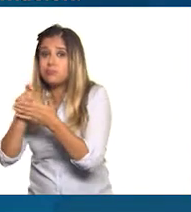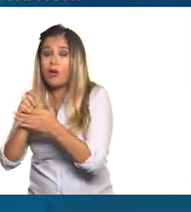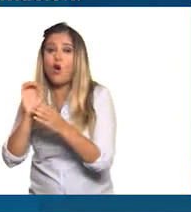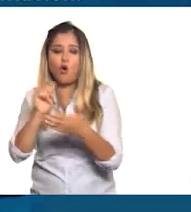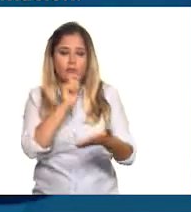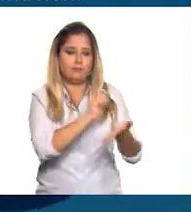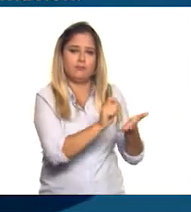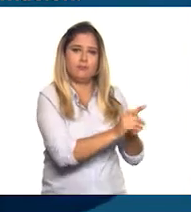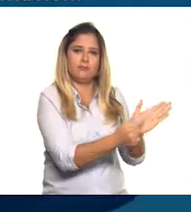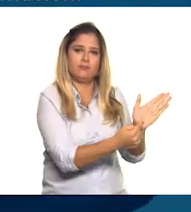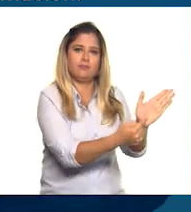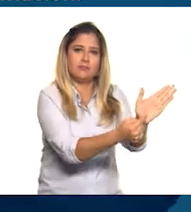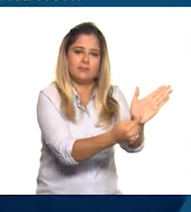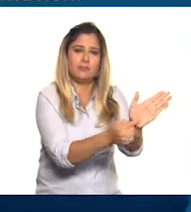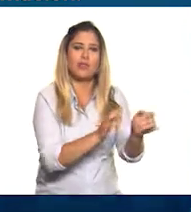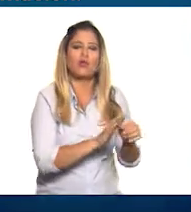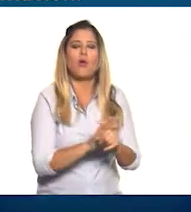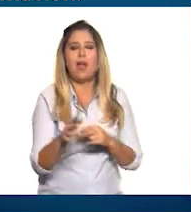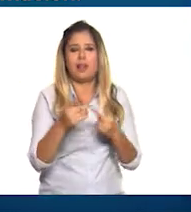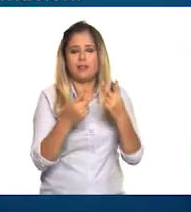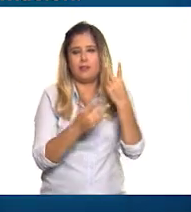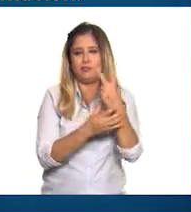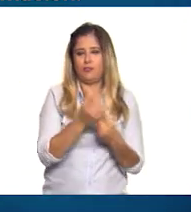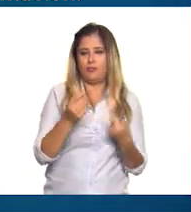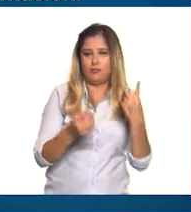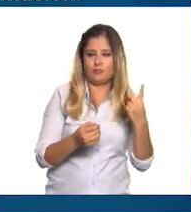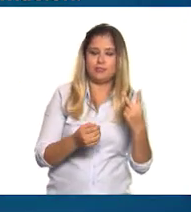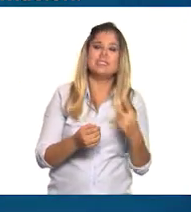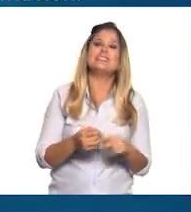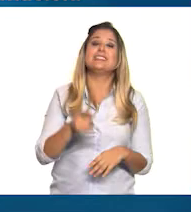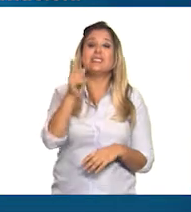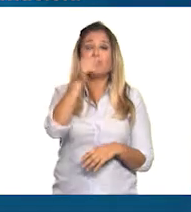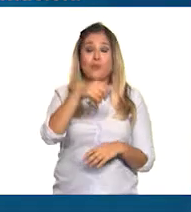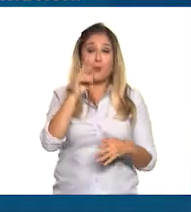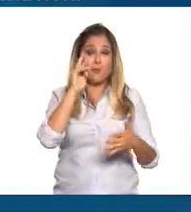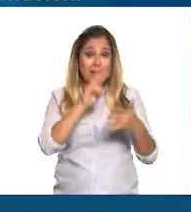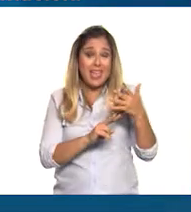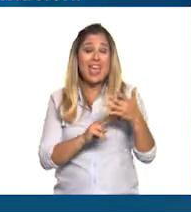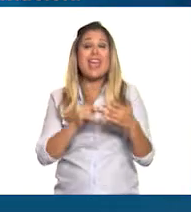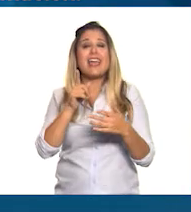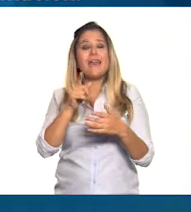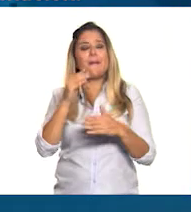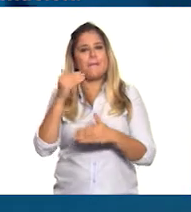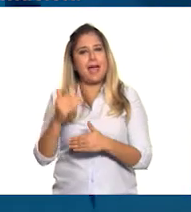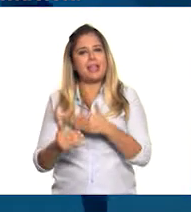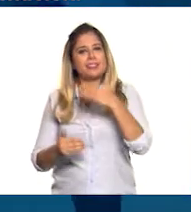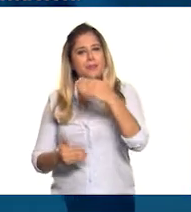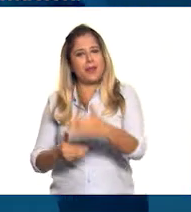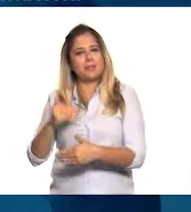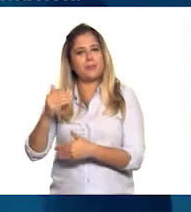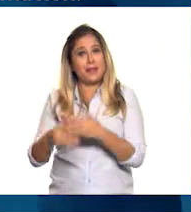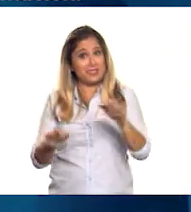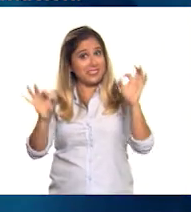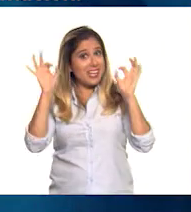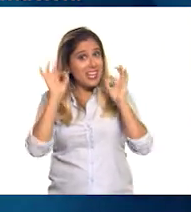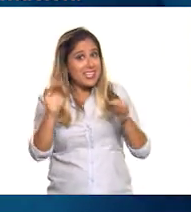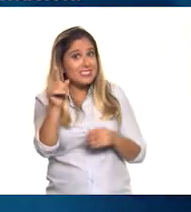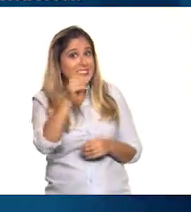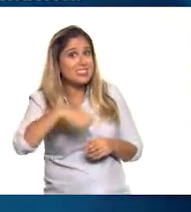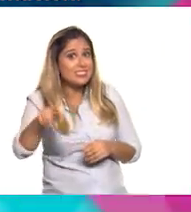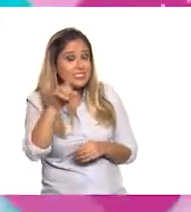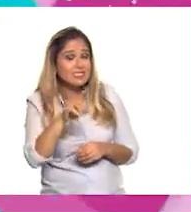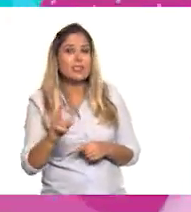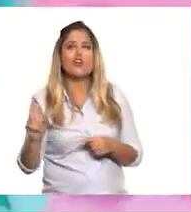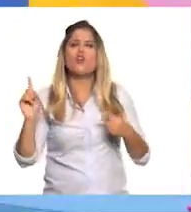En casa, recuperen sus notas y vamos paso a paso. ¿Listos? Listísimos, maestro. Muy bien. El